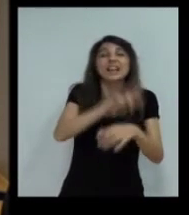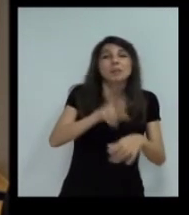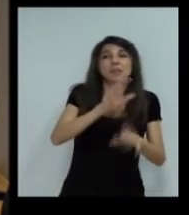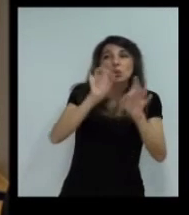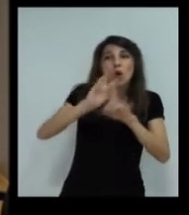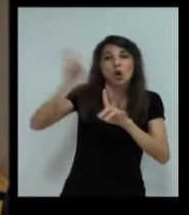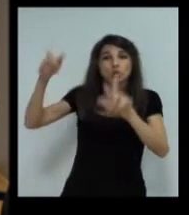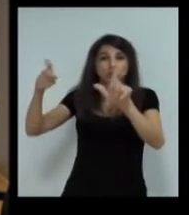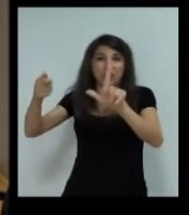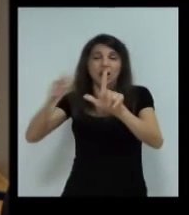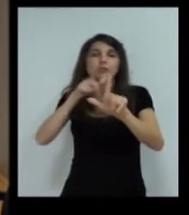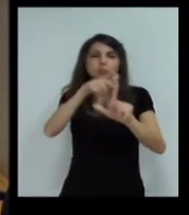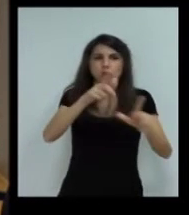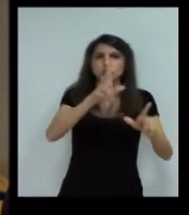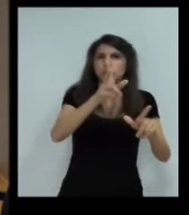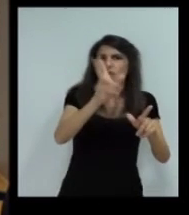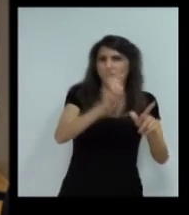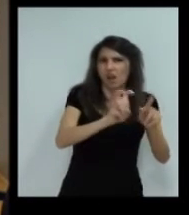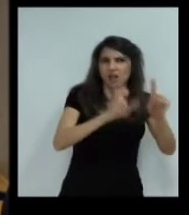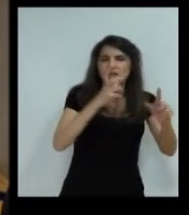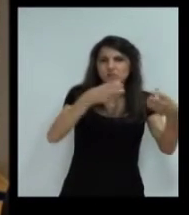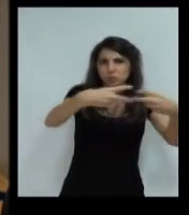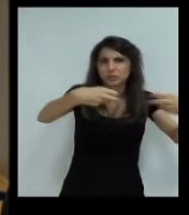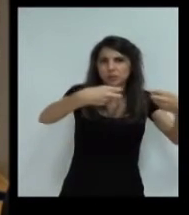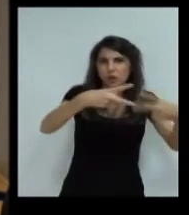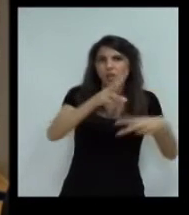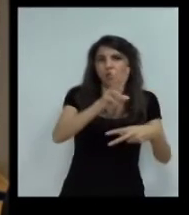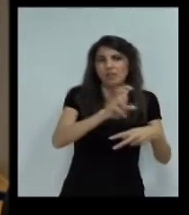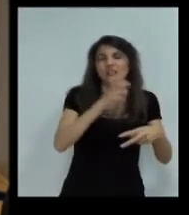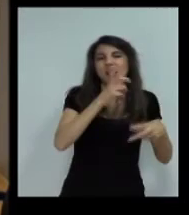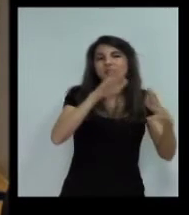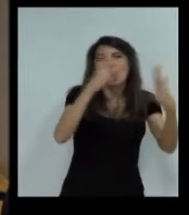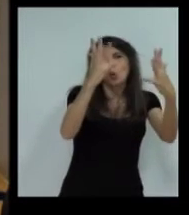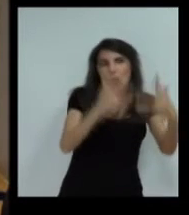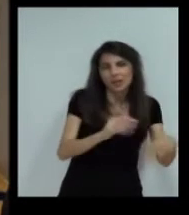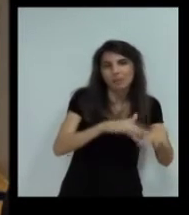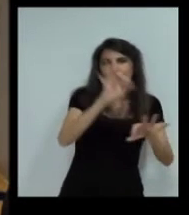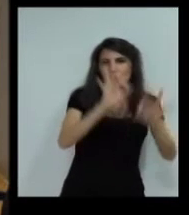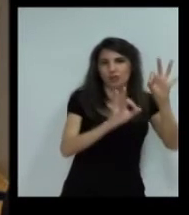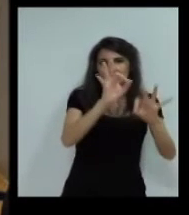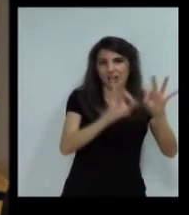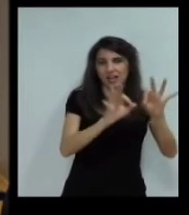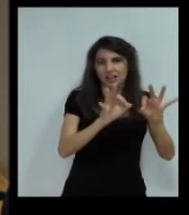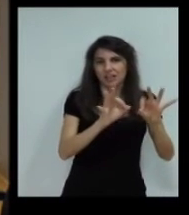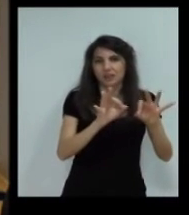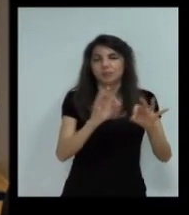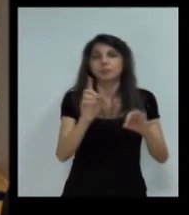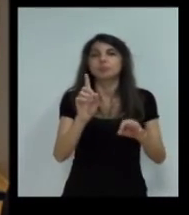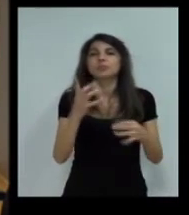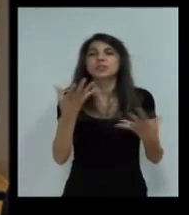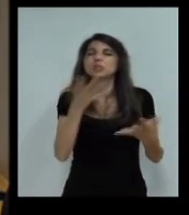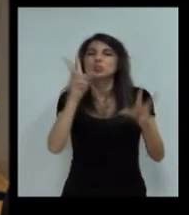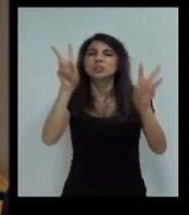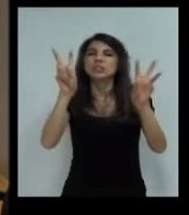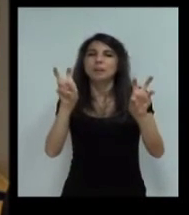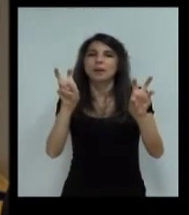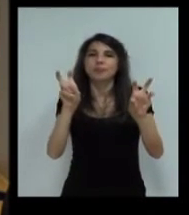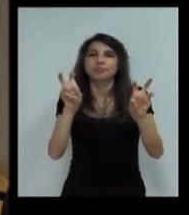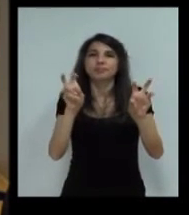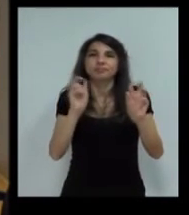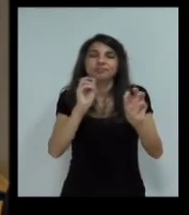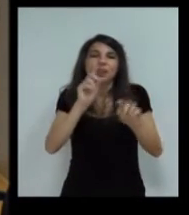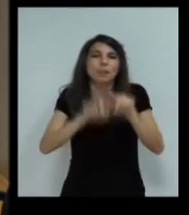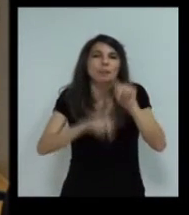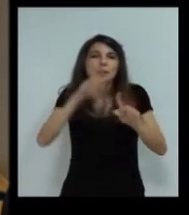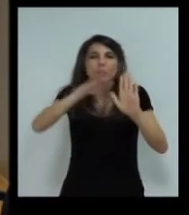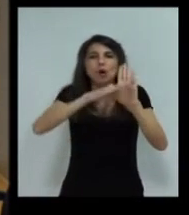Se computan, pero digamos que no es un truco decir es que repito para sí, no, o sea, es un tema de la naturaleza. De la programación. Sí,